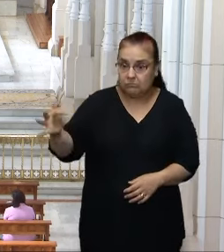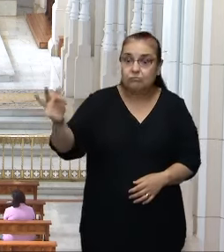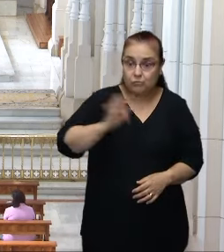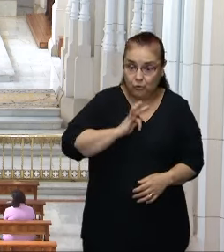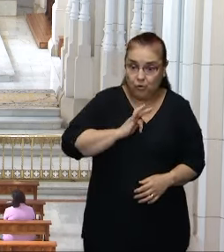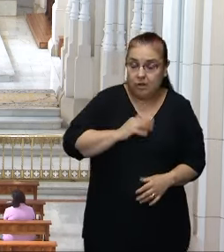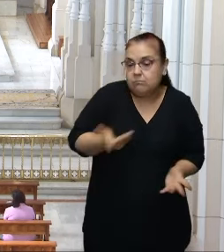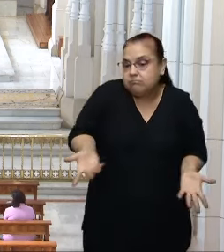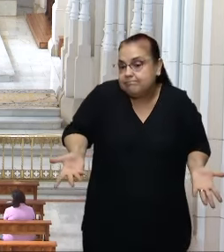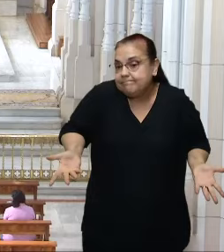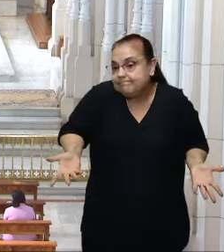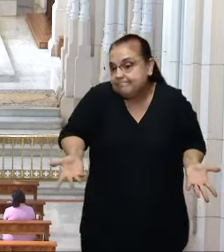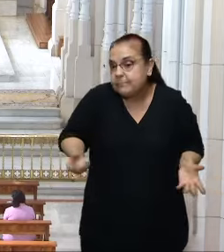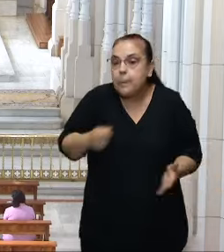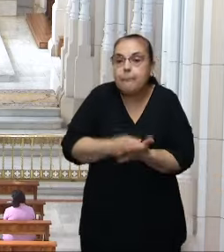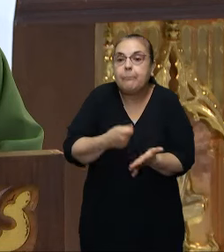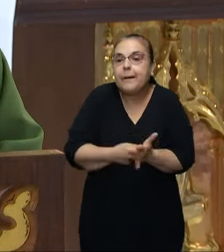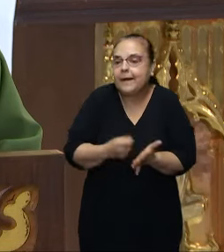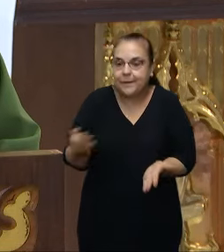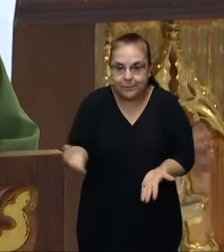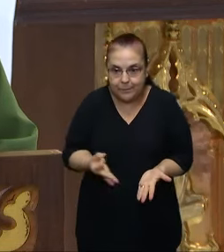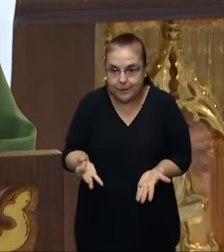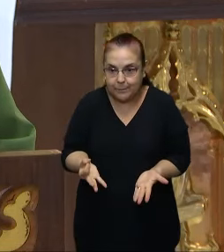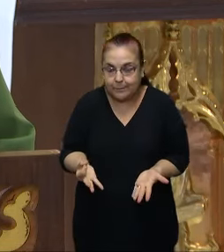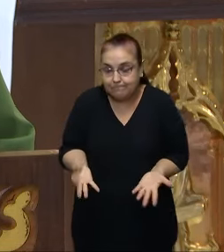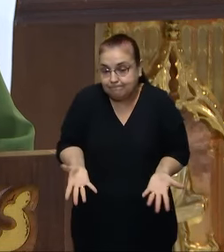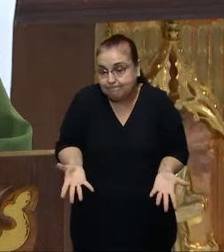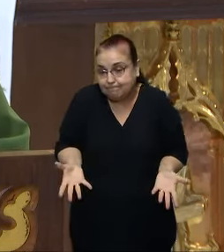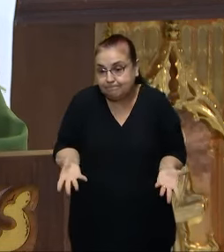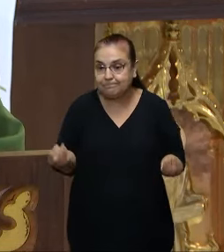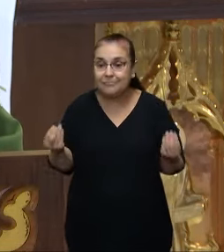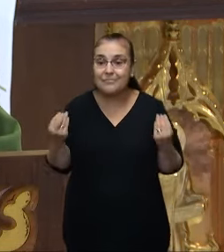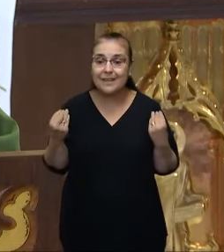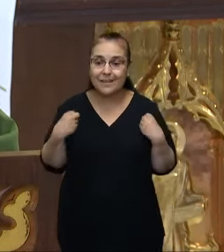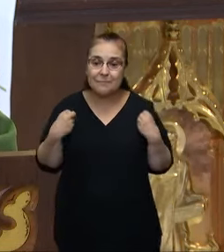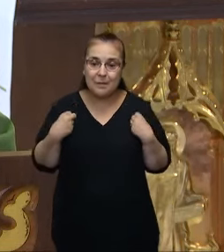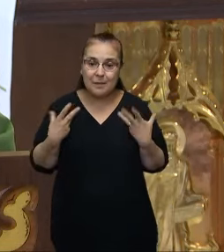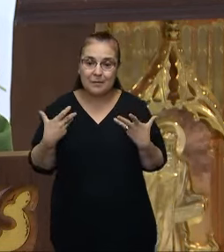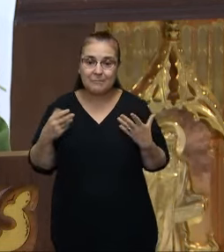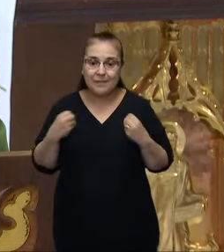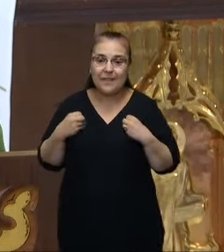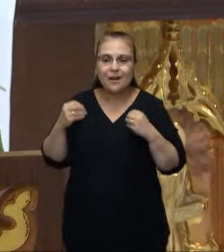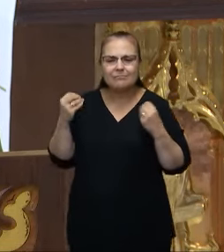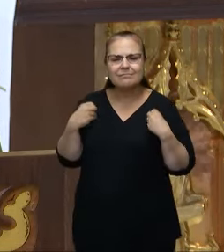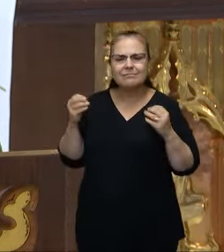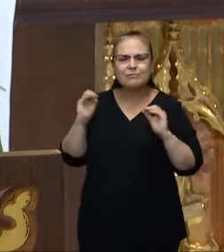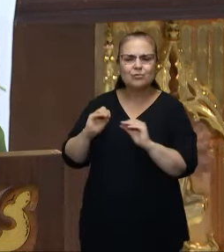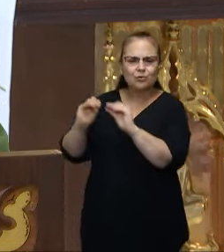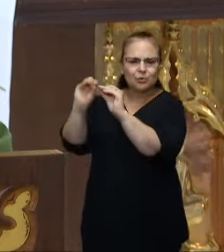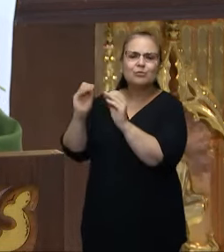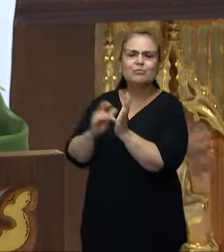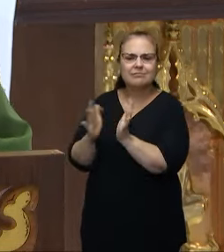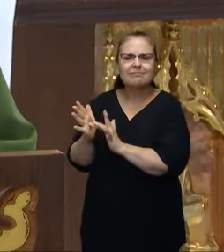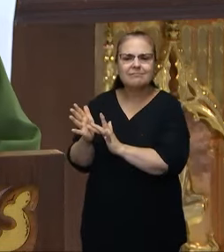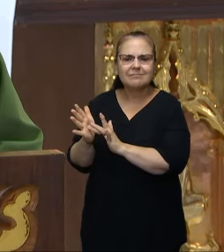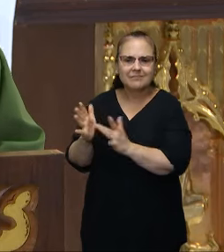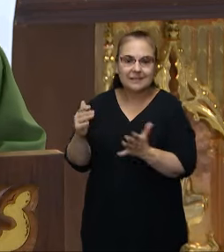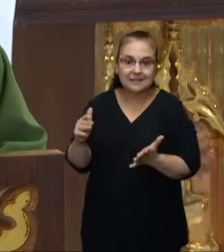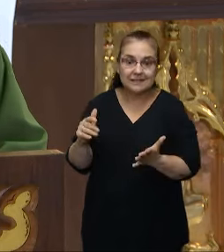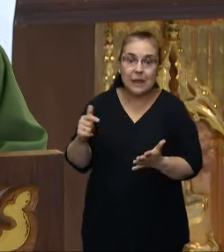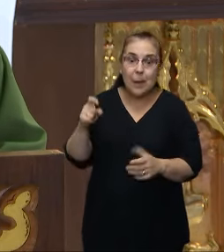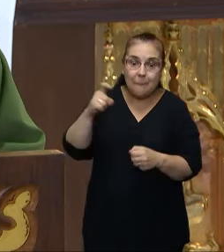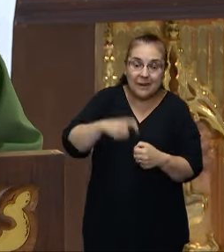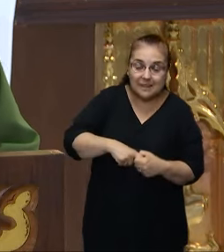de nosotros debemos vivir la vida dando a Dios lo suyo lo propio lo que hacemos también cada vez que